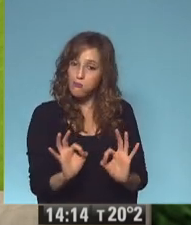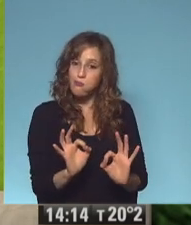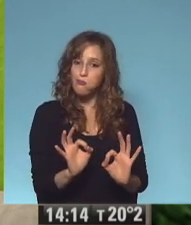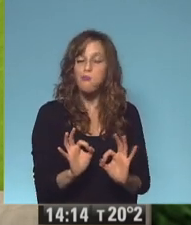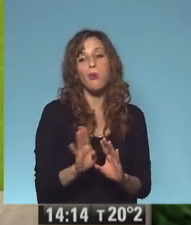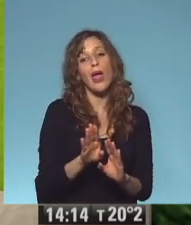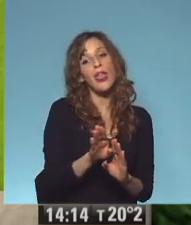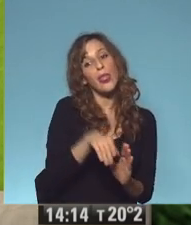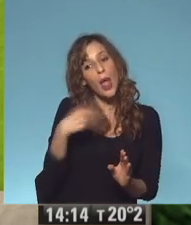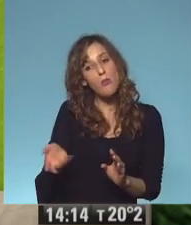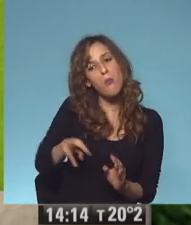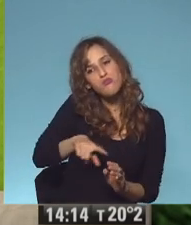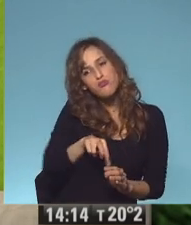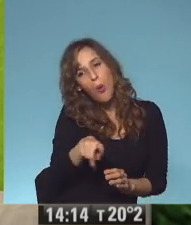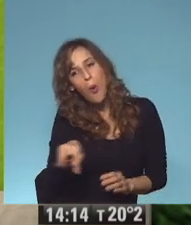Volvemos.